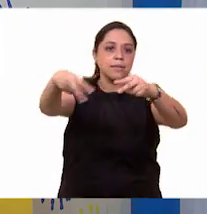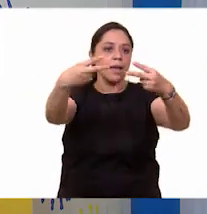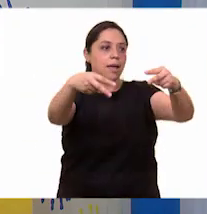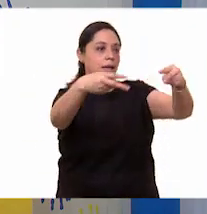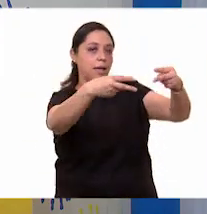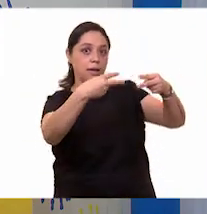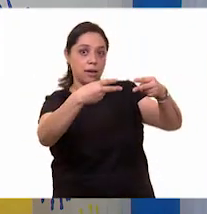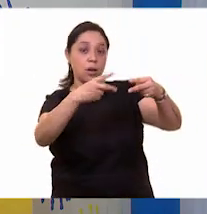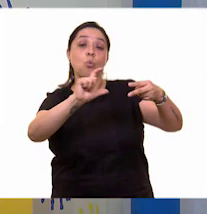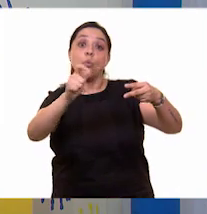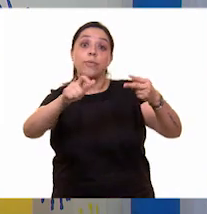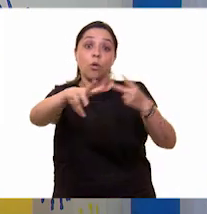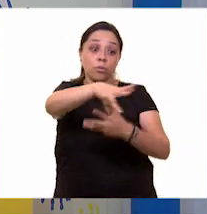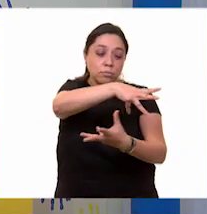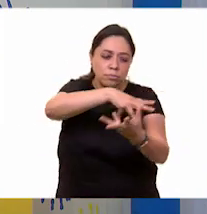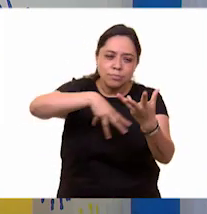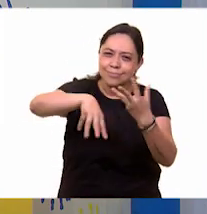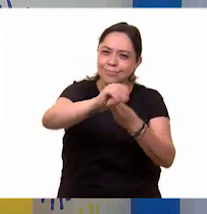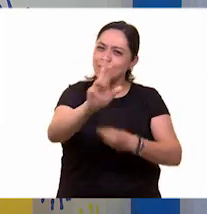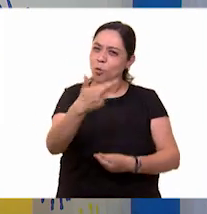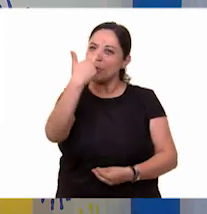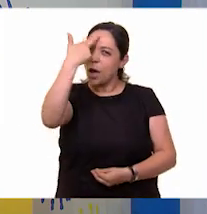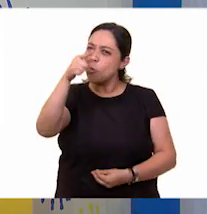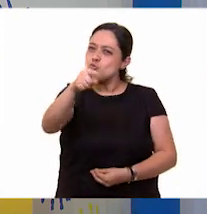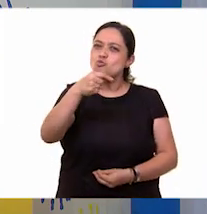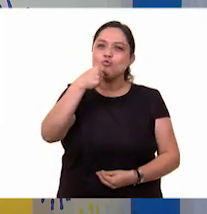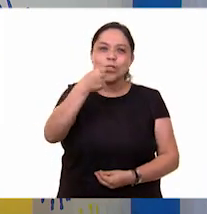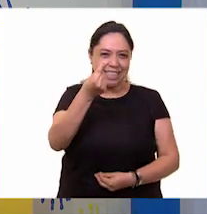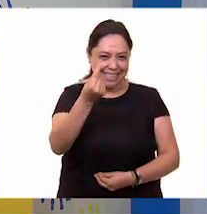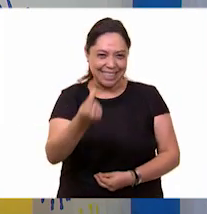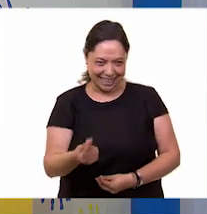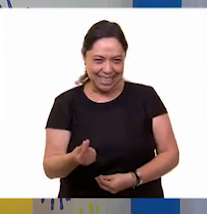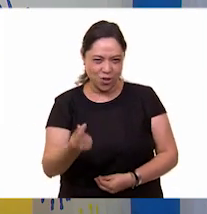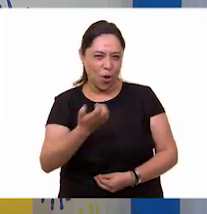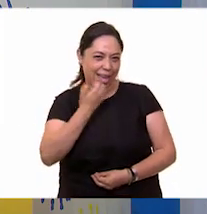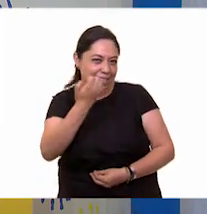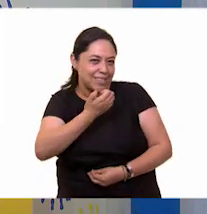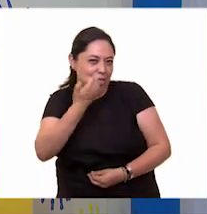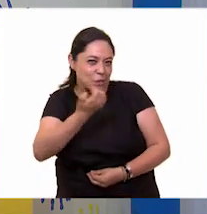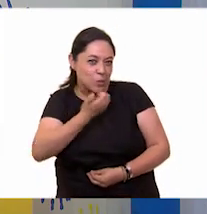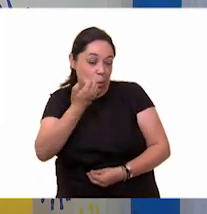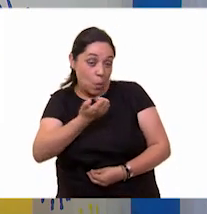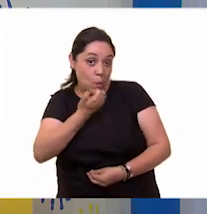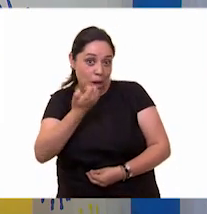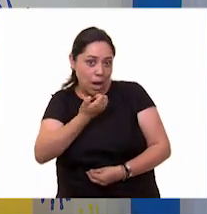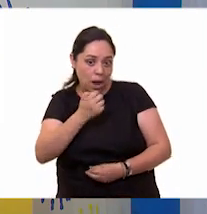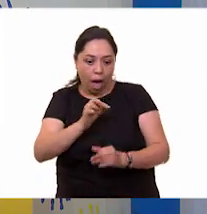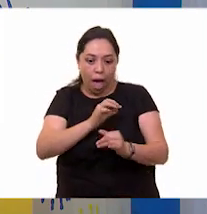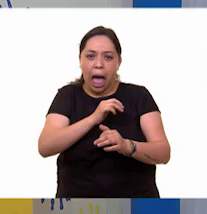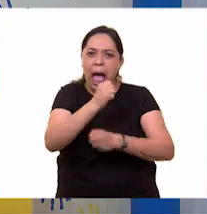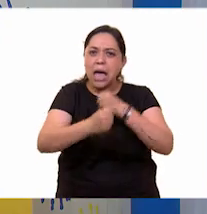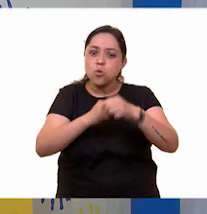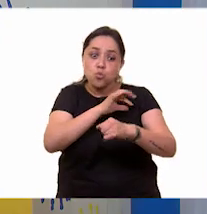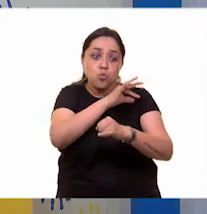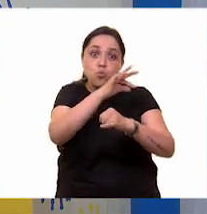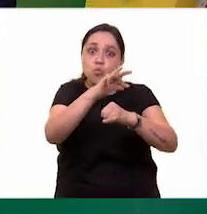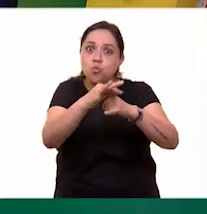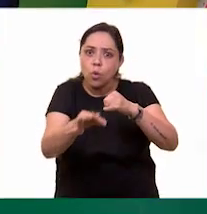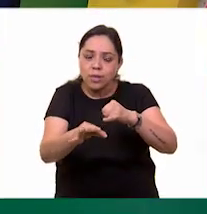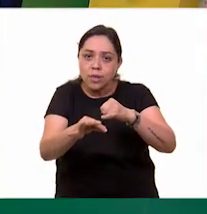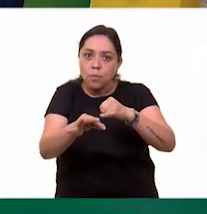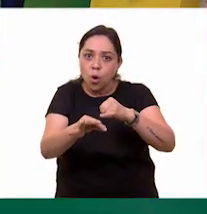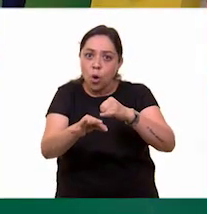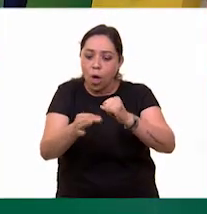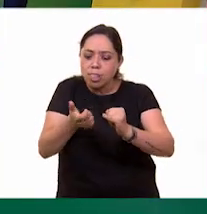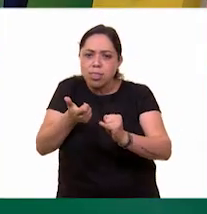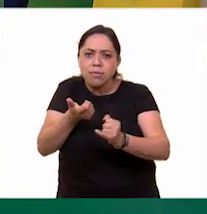final, no sé si tú recuerdas que cuando eras pequeño, les regresaban cierta cantidad de dinero. Ah, ¿o